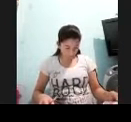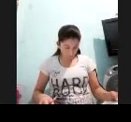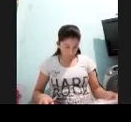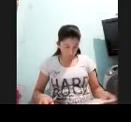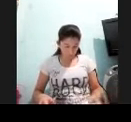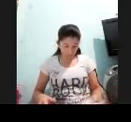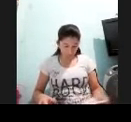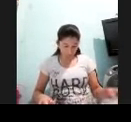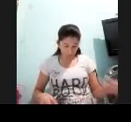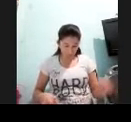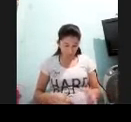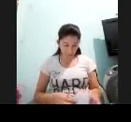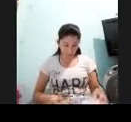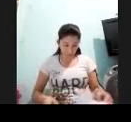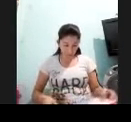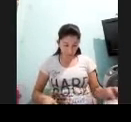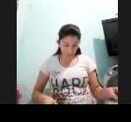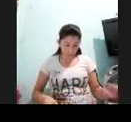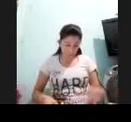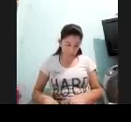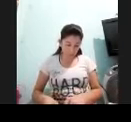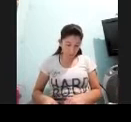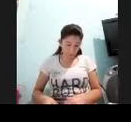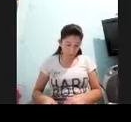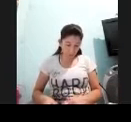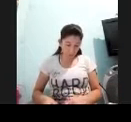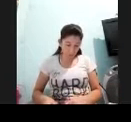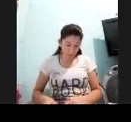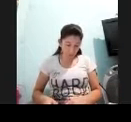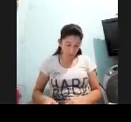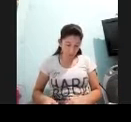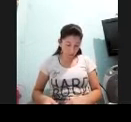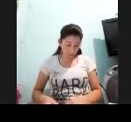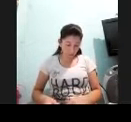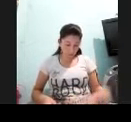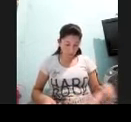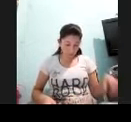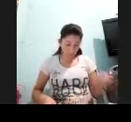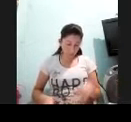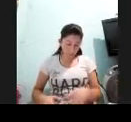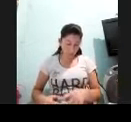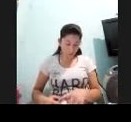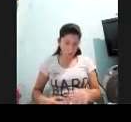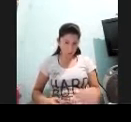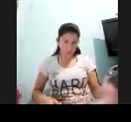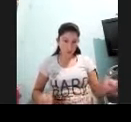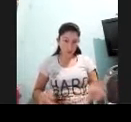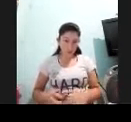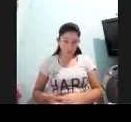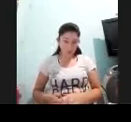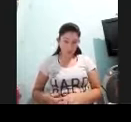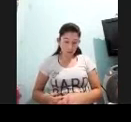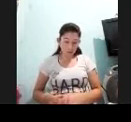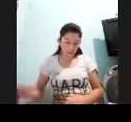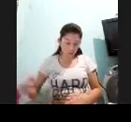Yes, door es otra. Yes. Blood. Yes. Esas son las excepciones. Exception. Y cuando